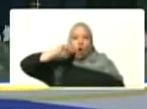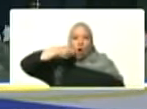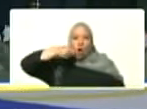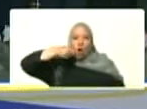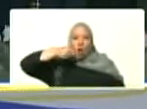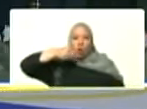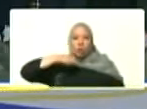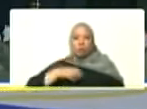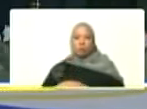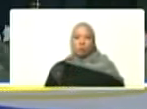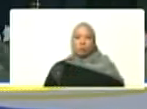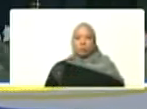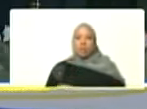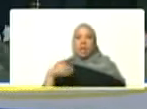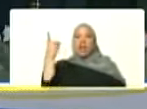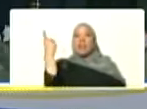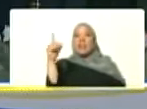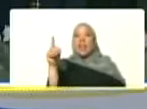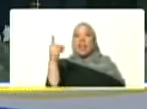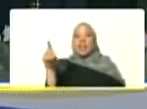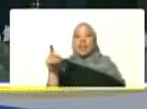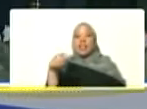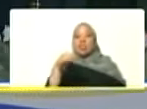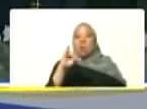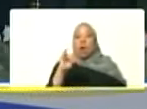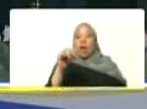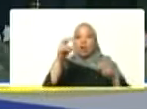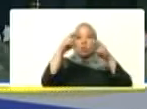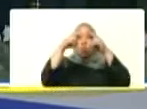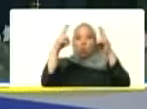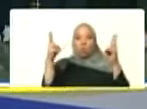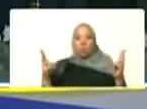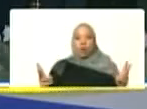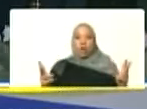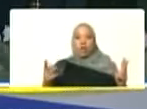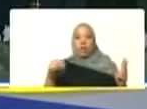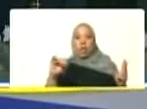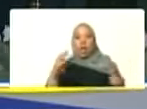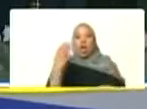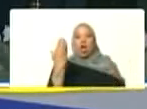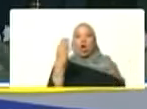Y sigues derecho así hacia el Puente Coche, el Diego de Lozada.